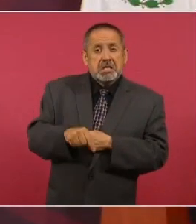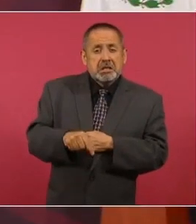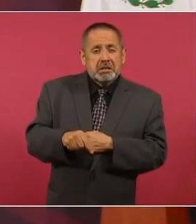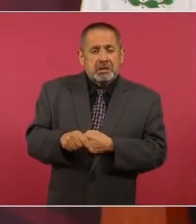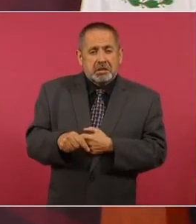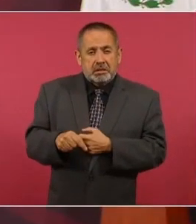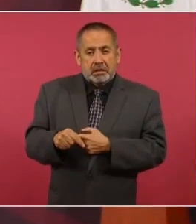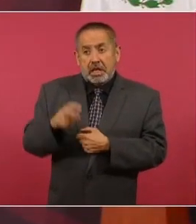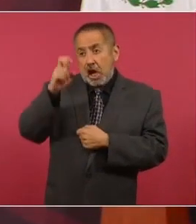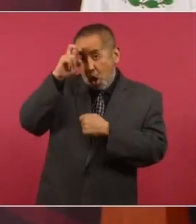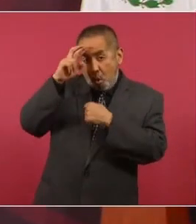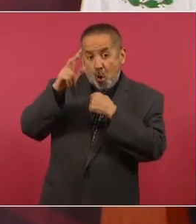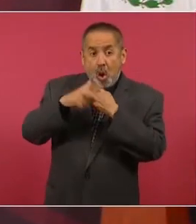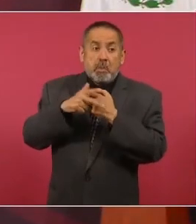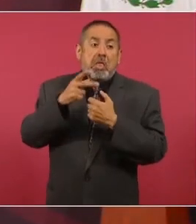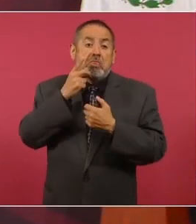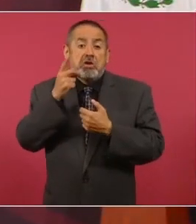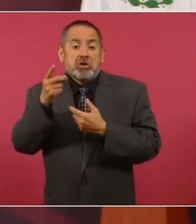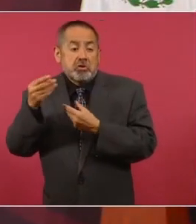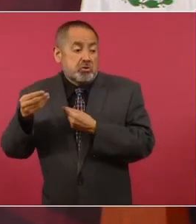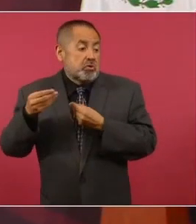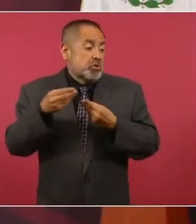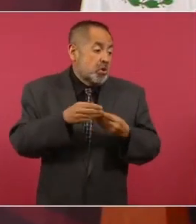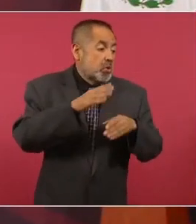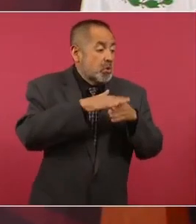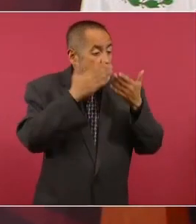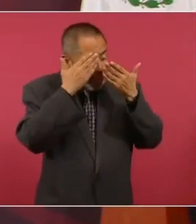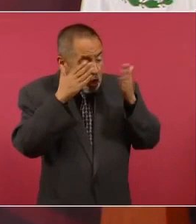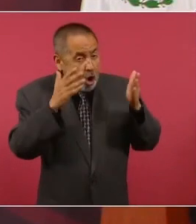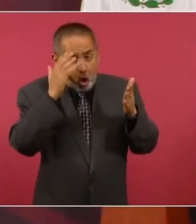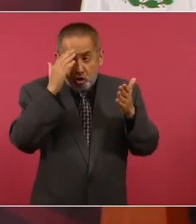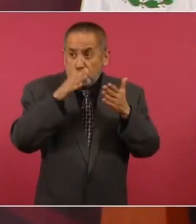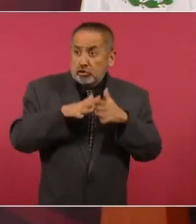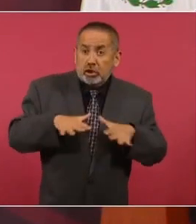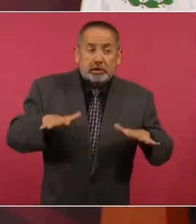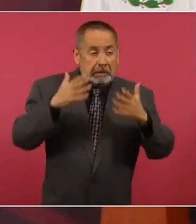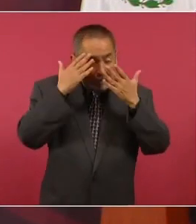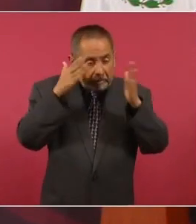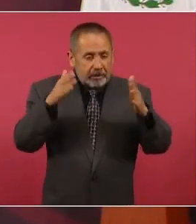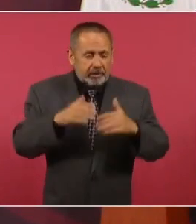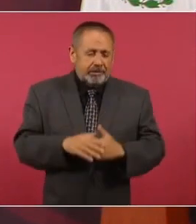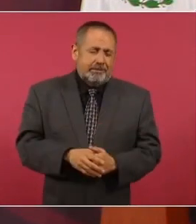que nos traen la civilización, que nos civilizaron,